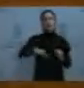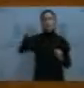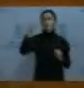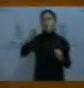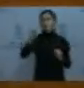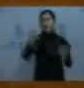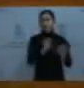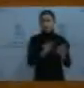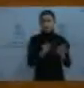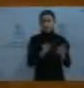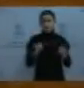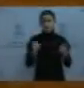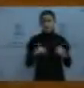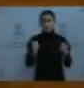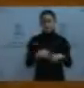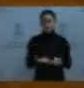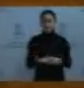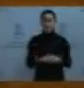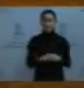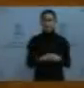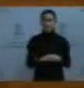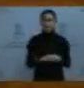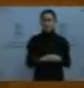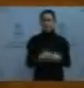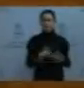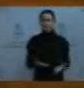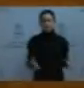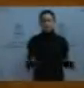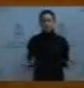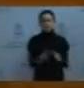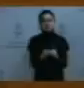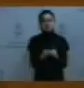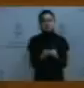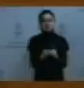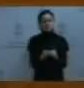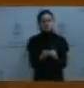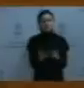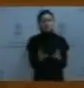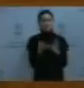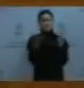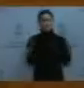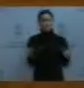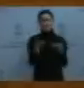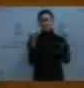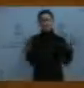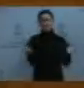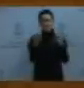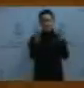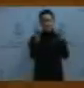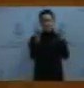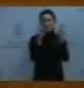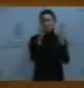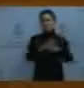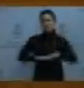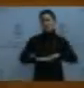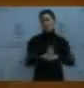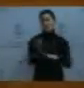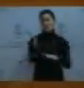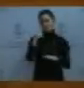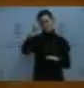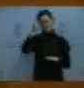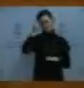distritos establecidos. Esa es una conclusión absolutamente gratuita y que carece de todo fundamento, lo sabe usted